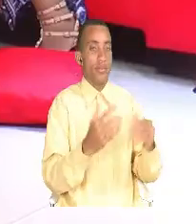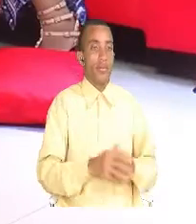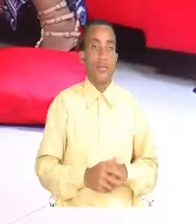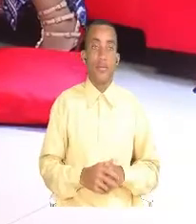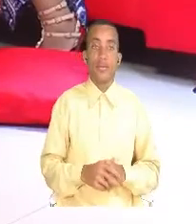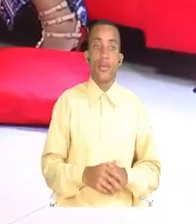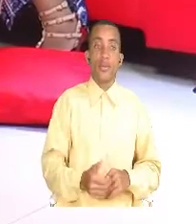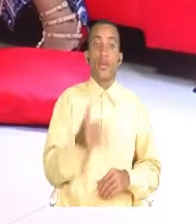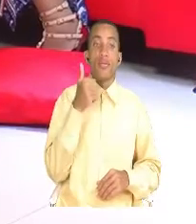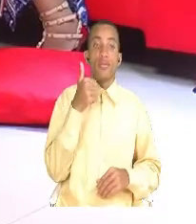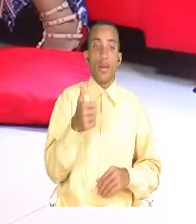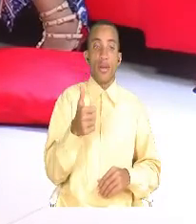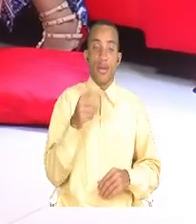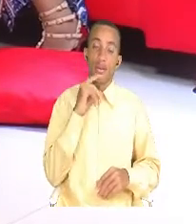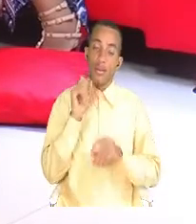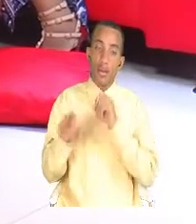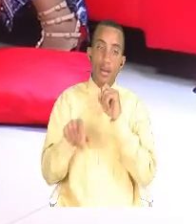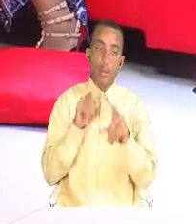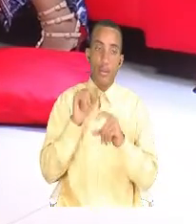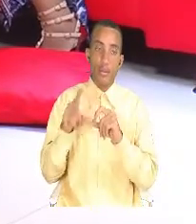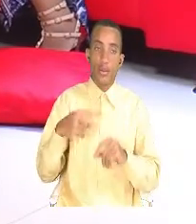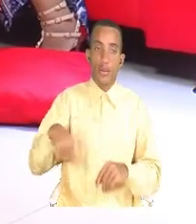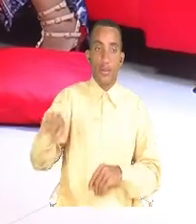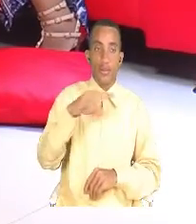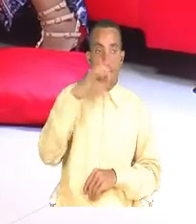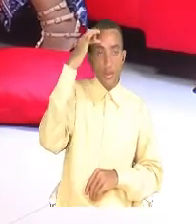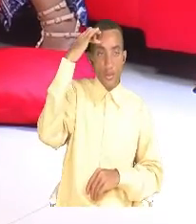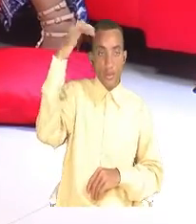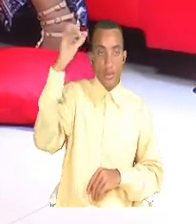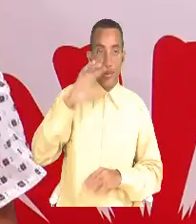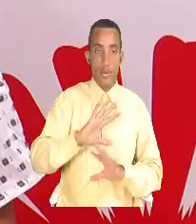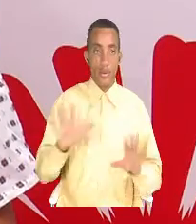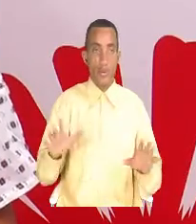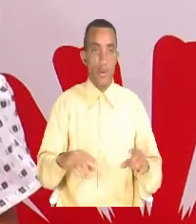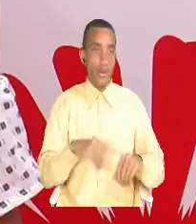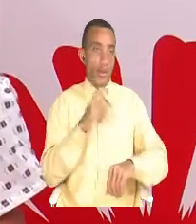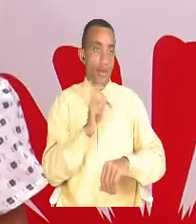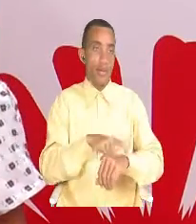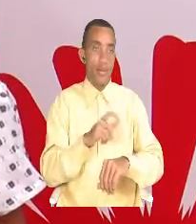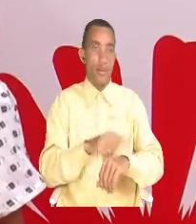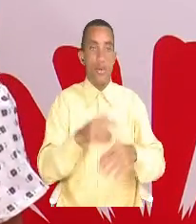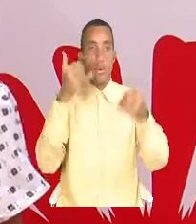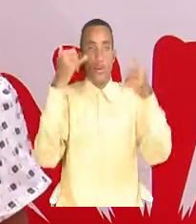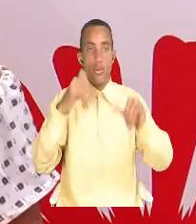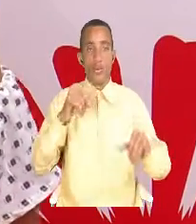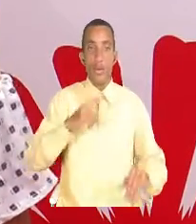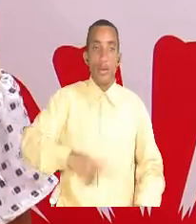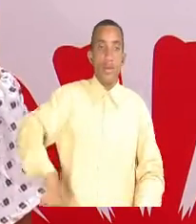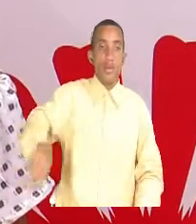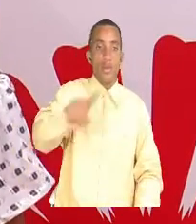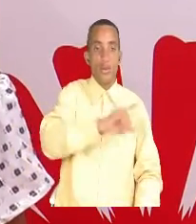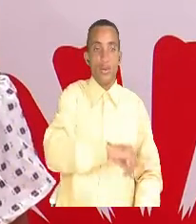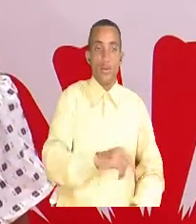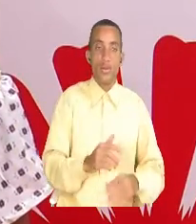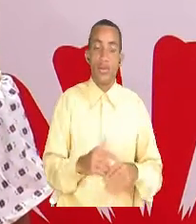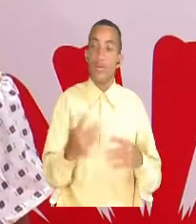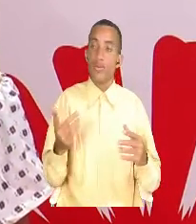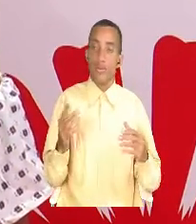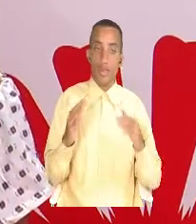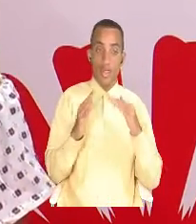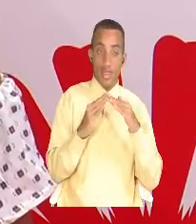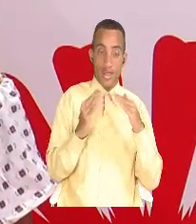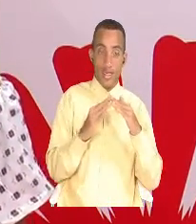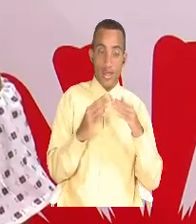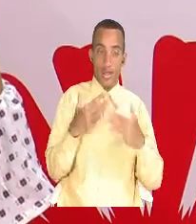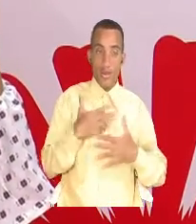Bueno, estas eran las preguntas para nuestras profesionales. A nosotros se nos acabó el tiempo. A todos ustedes les deseamos desde en casa que tengan un